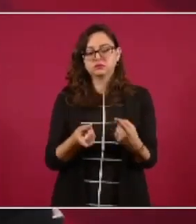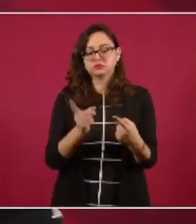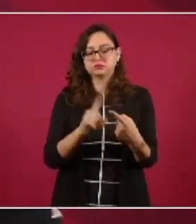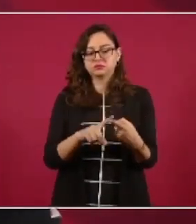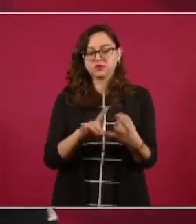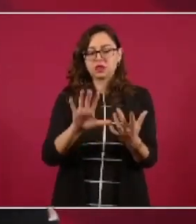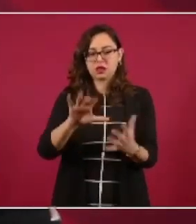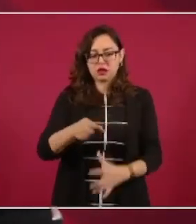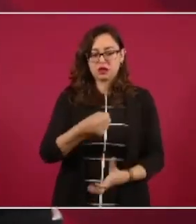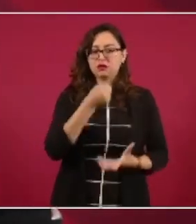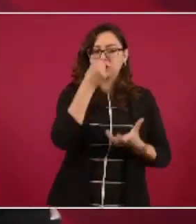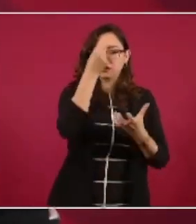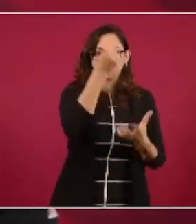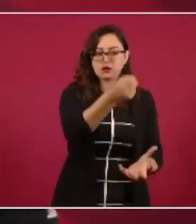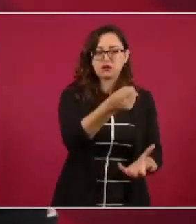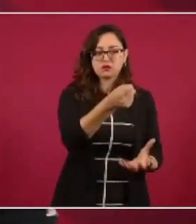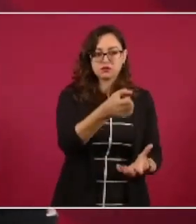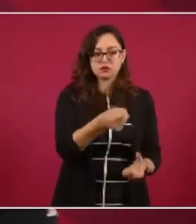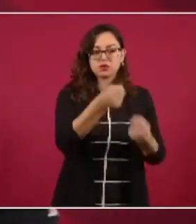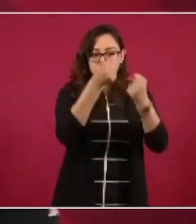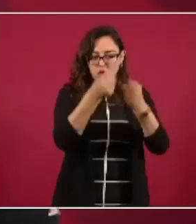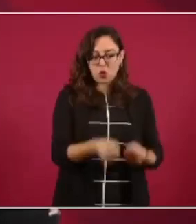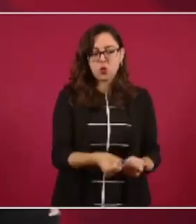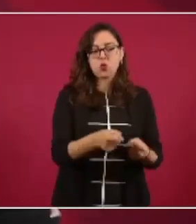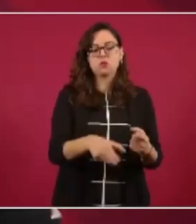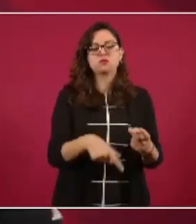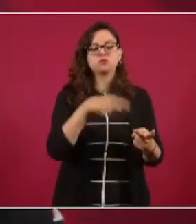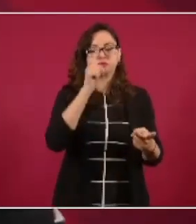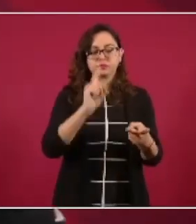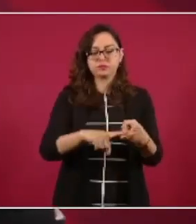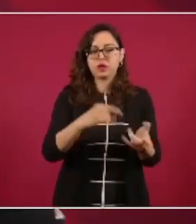recursos y no van a aumentar los impuestos,